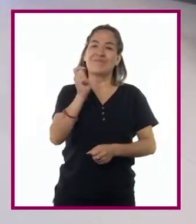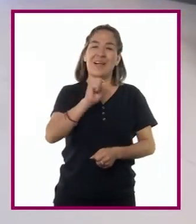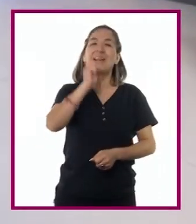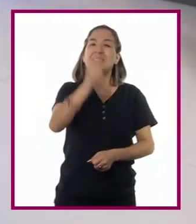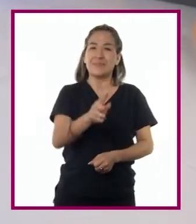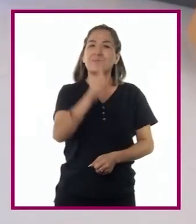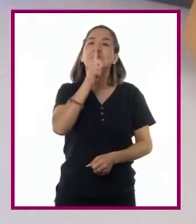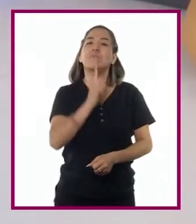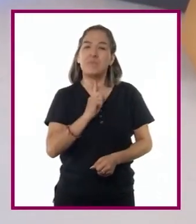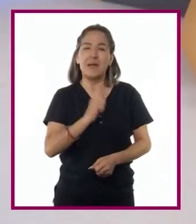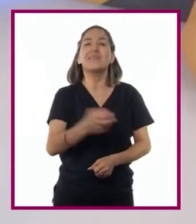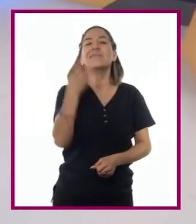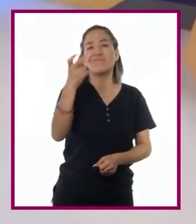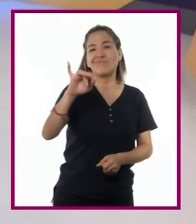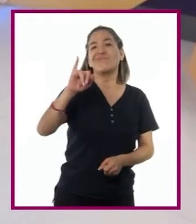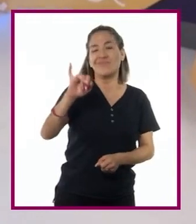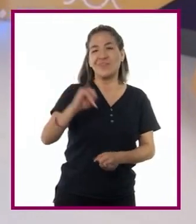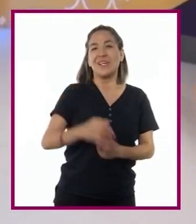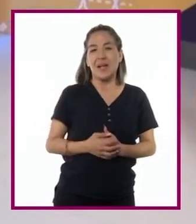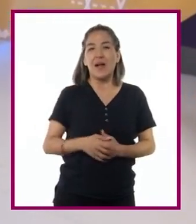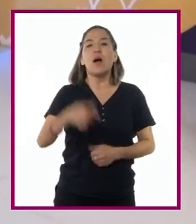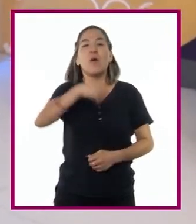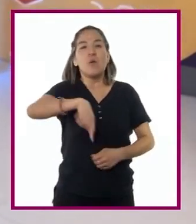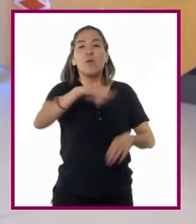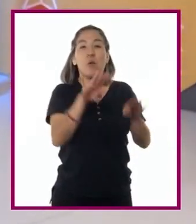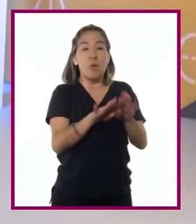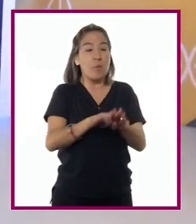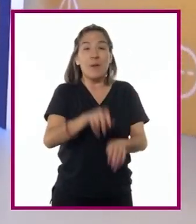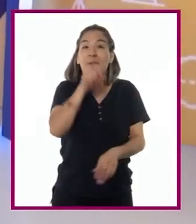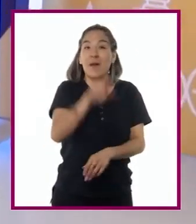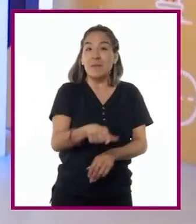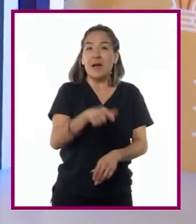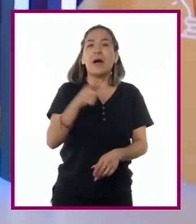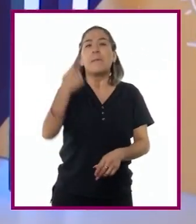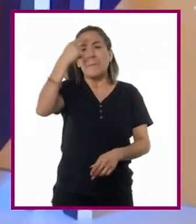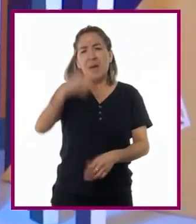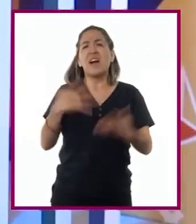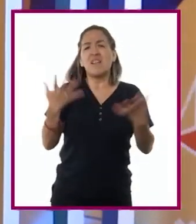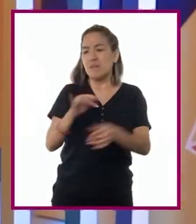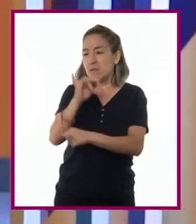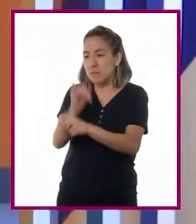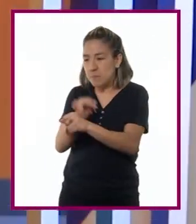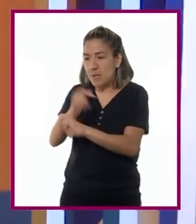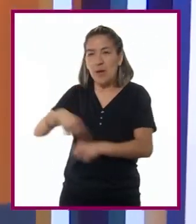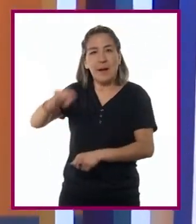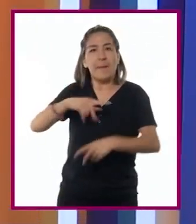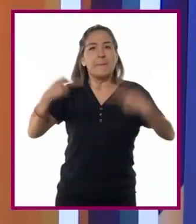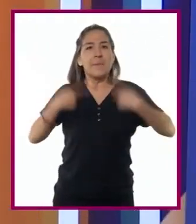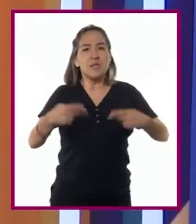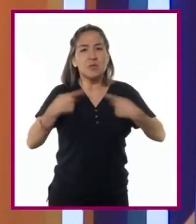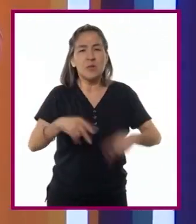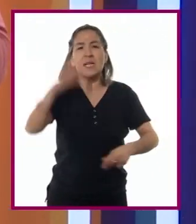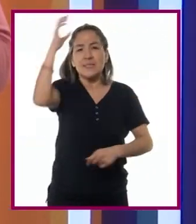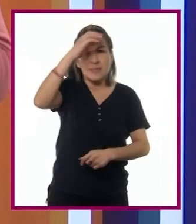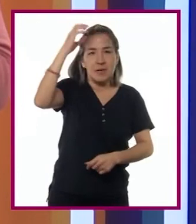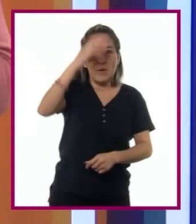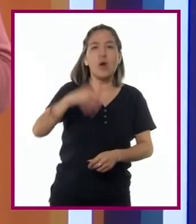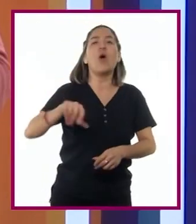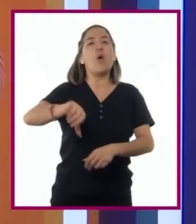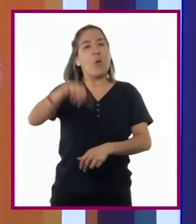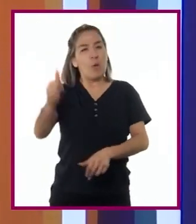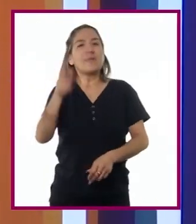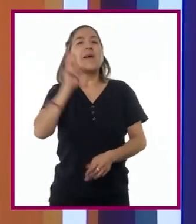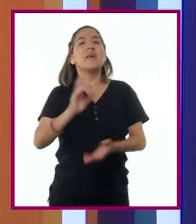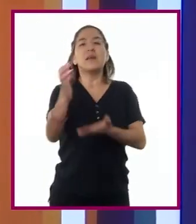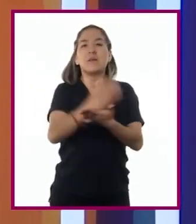es. Además, tampoco recurren a la forma de realizar investigaciones científicas utilizadas en cualquier otro